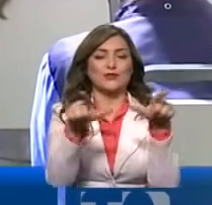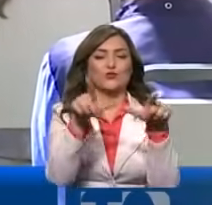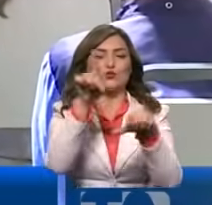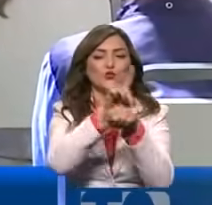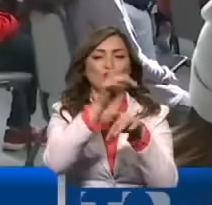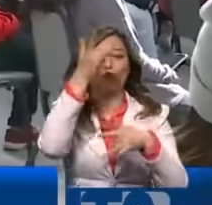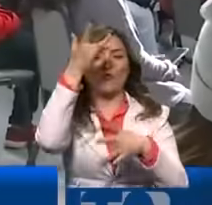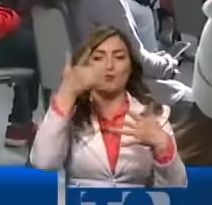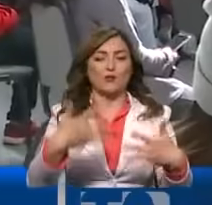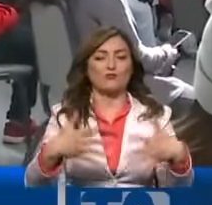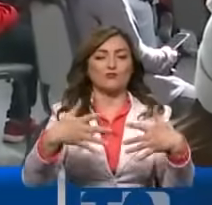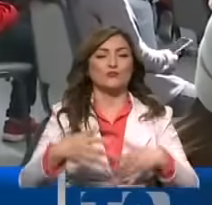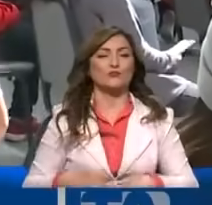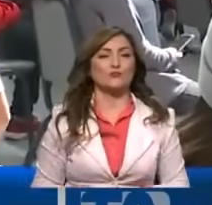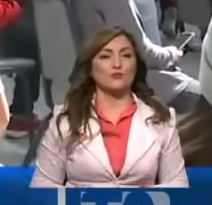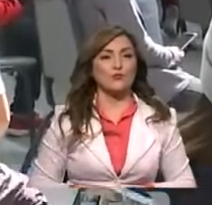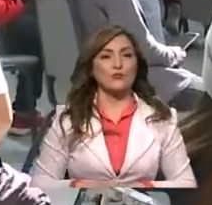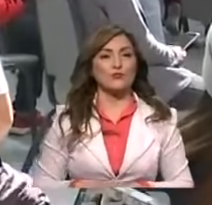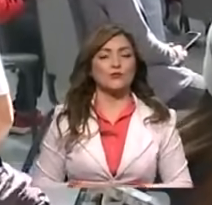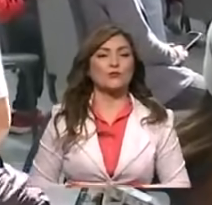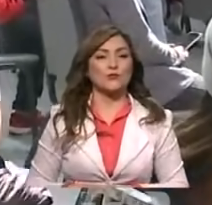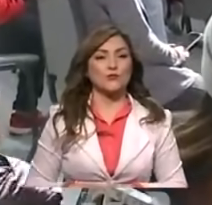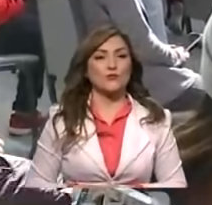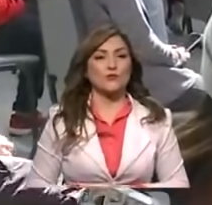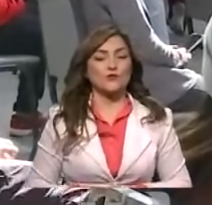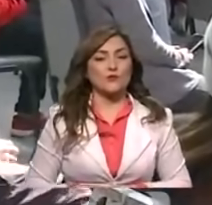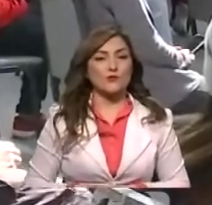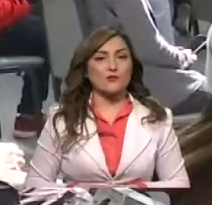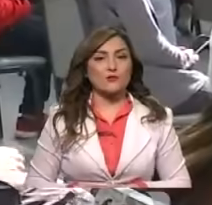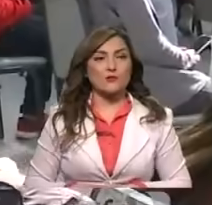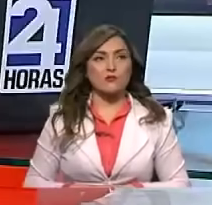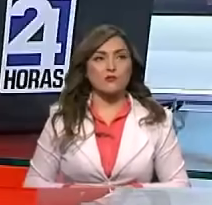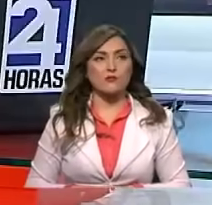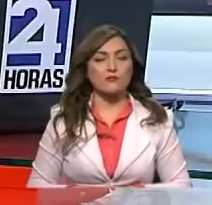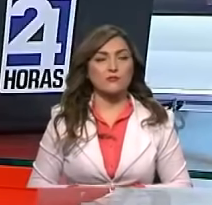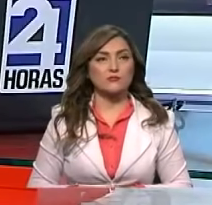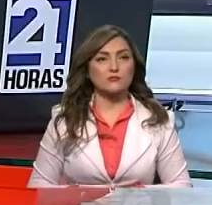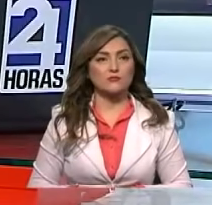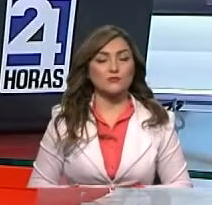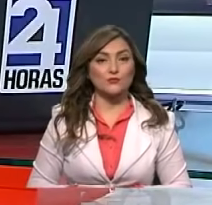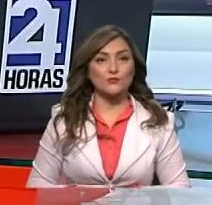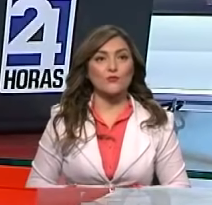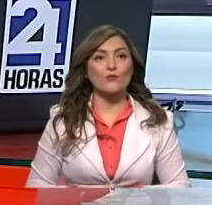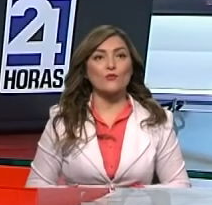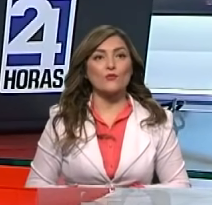por enfermedades agravantes. En Quito, María Gracia Costa, 24 horas.